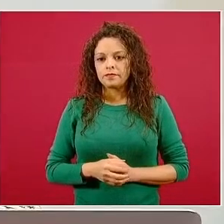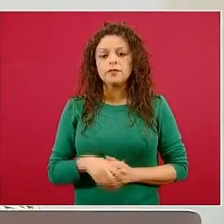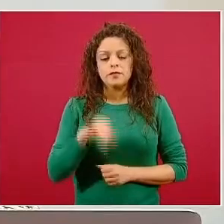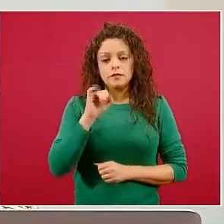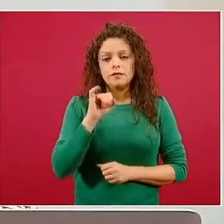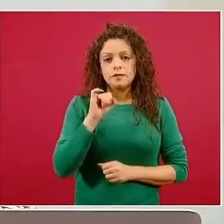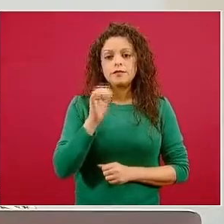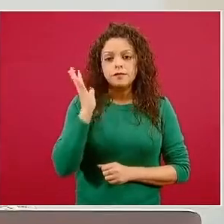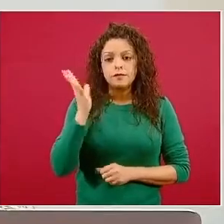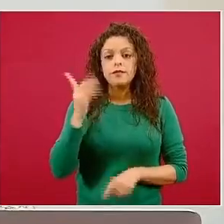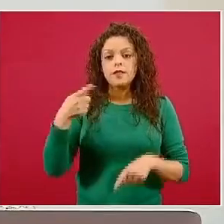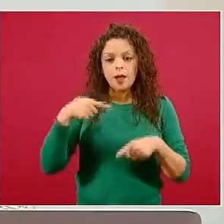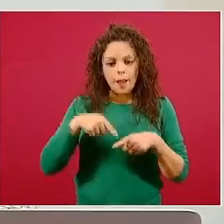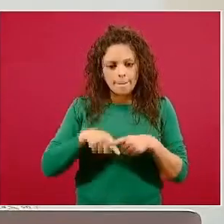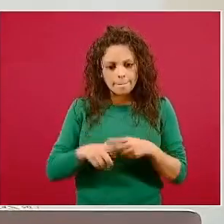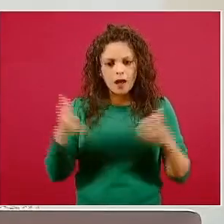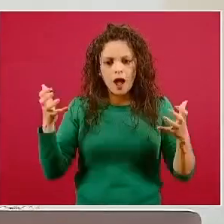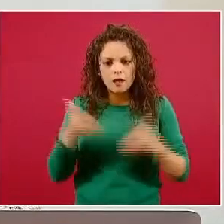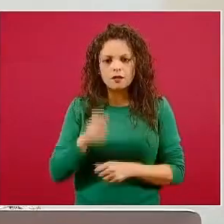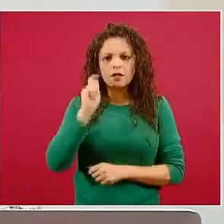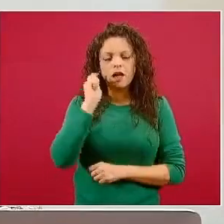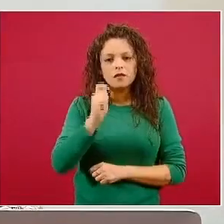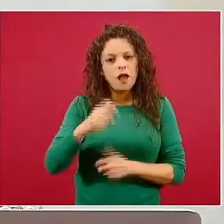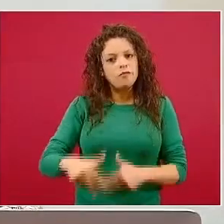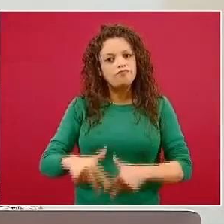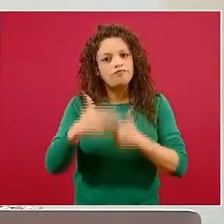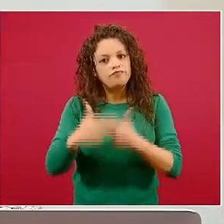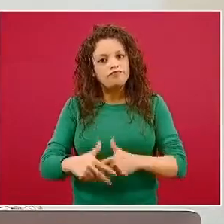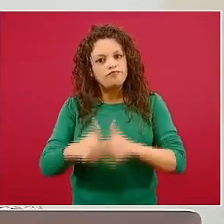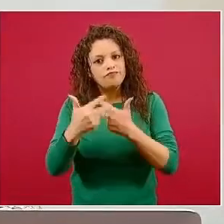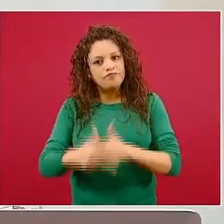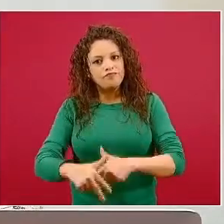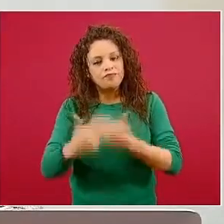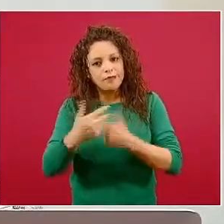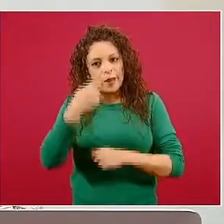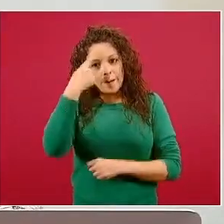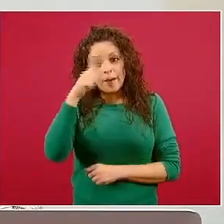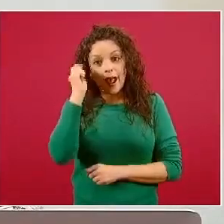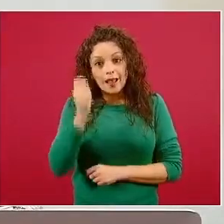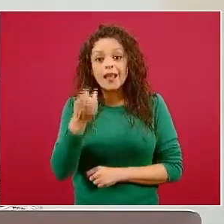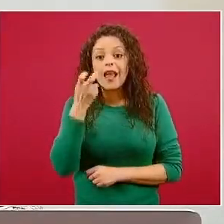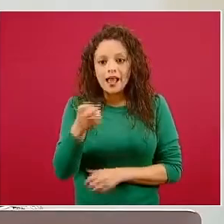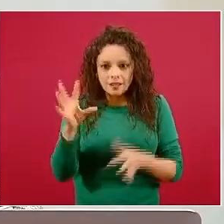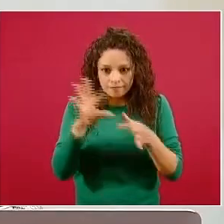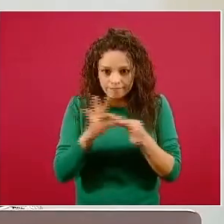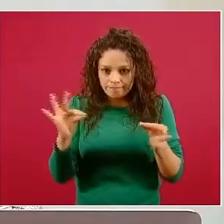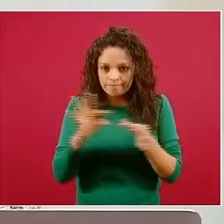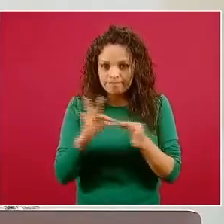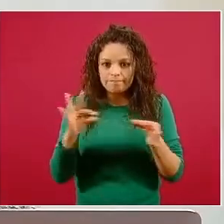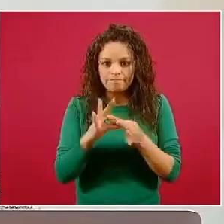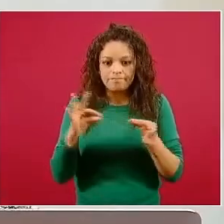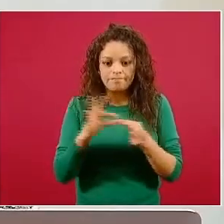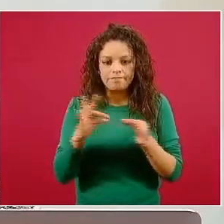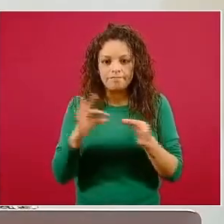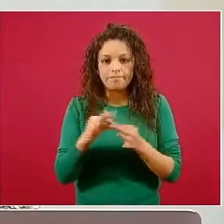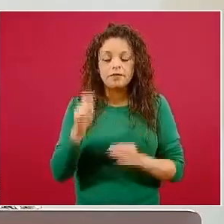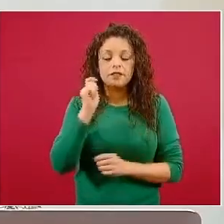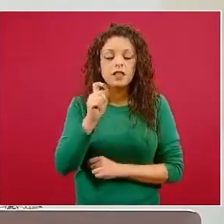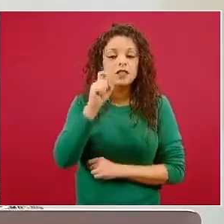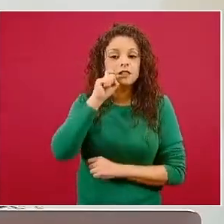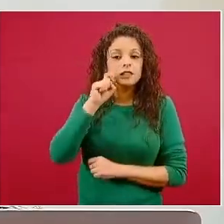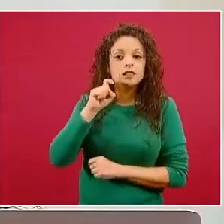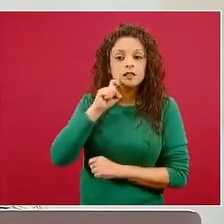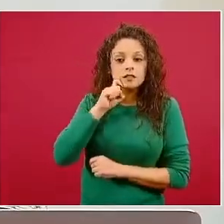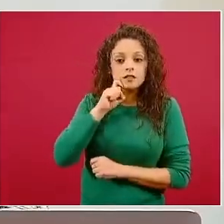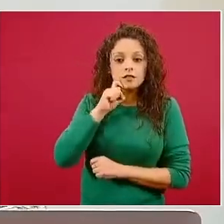inclusive hemos empezado a hacer toda una serie de webinars para hablar justamente de esta parte de la sexualidad desde el